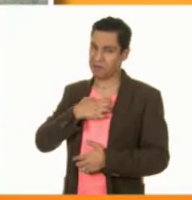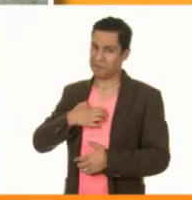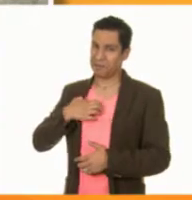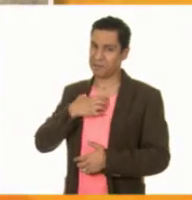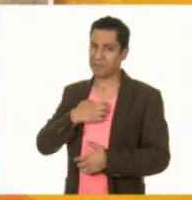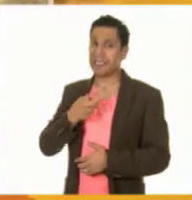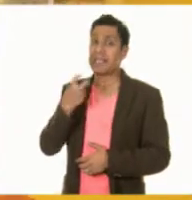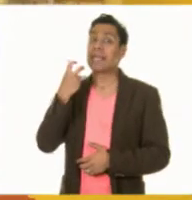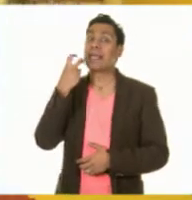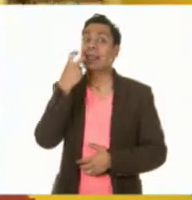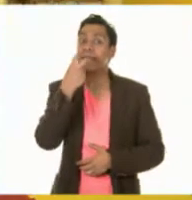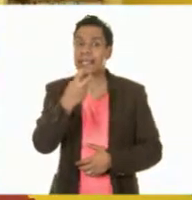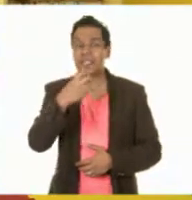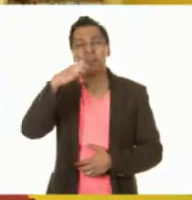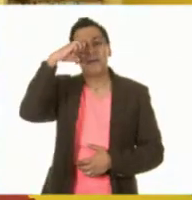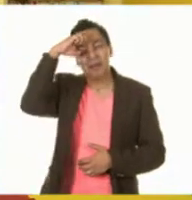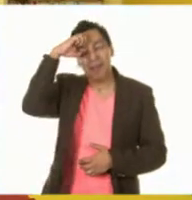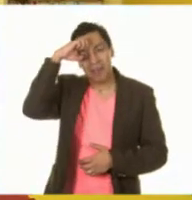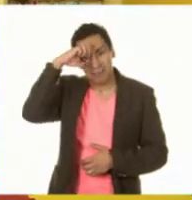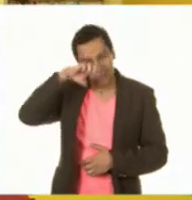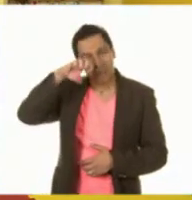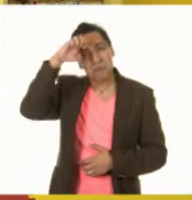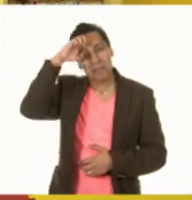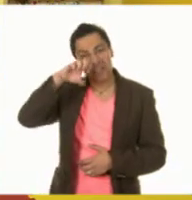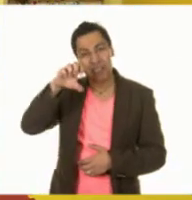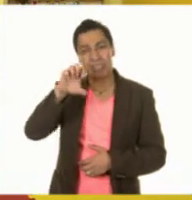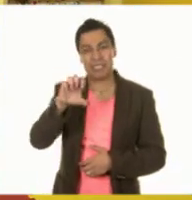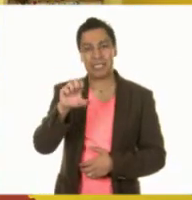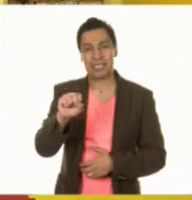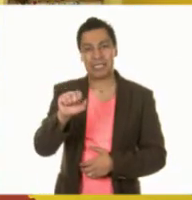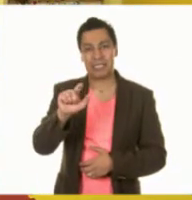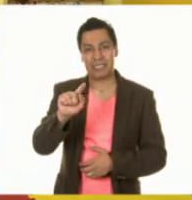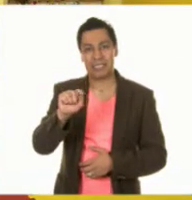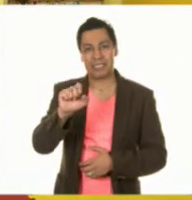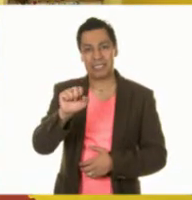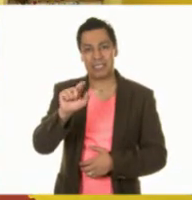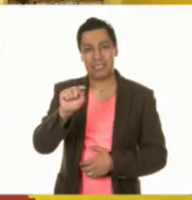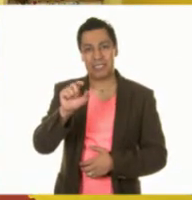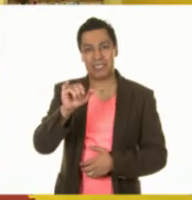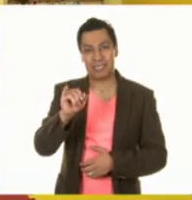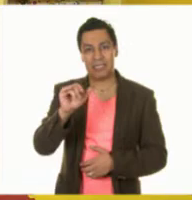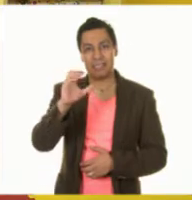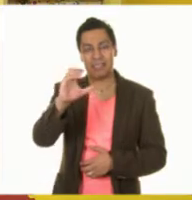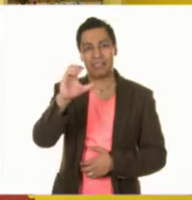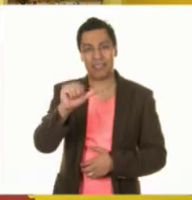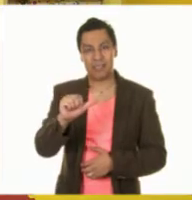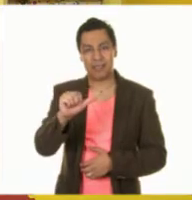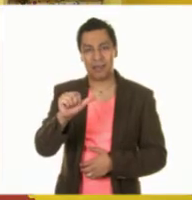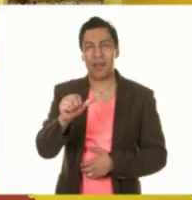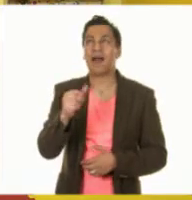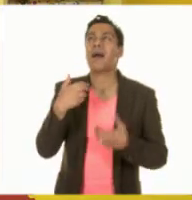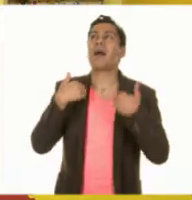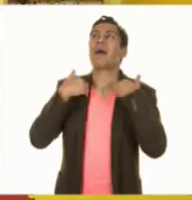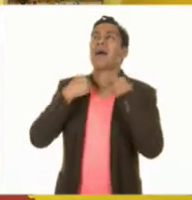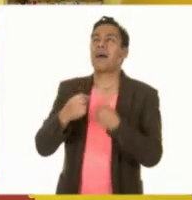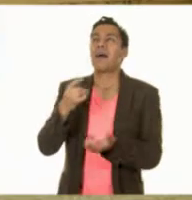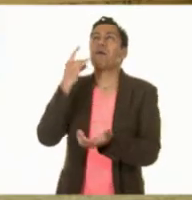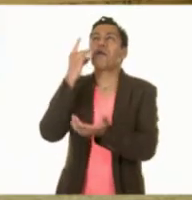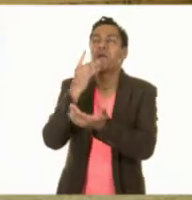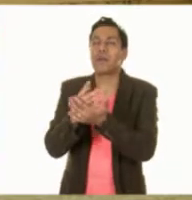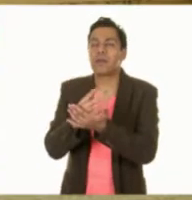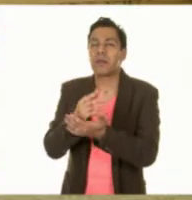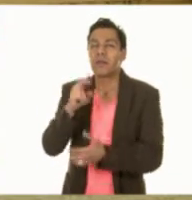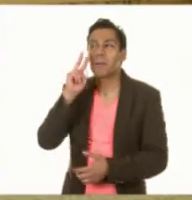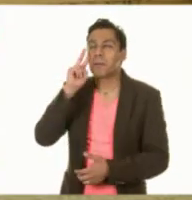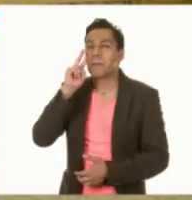es tener una experiencia estética, Adriana. Es algo sencillo en realidad. Solo es observar y sentir.